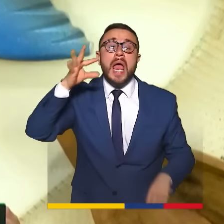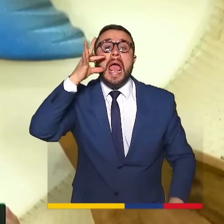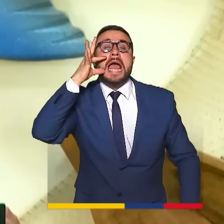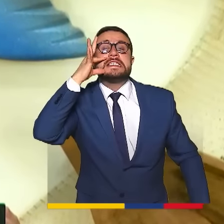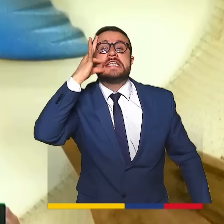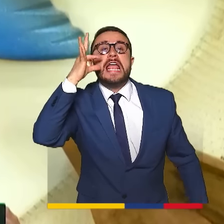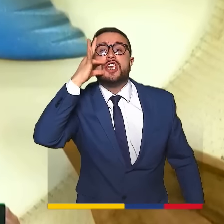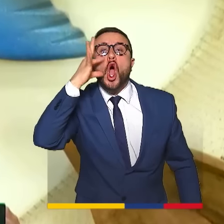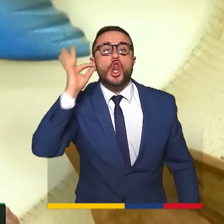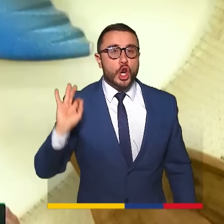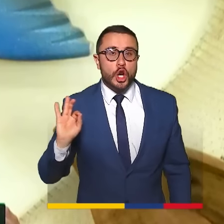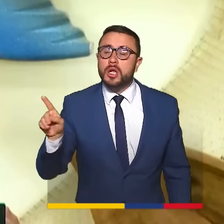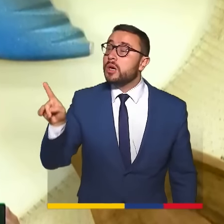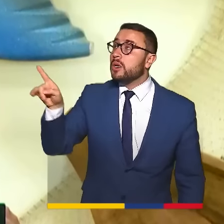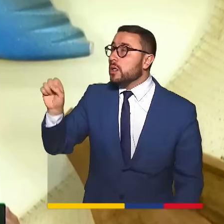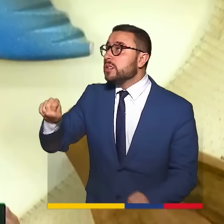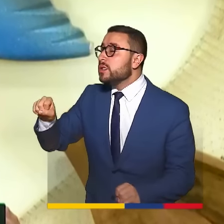casa,